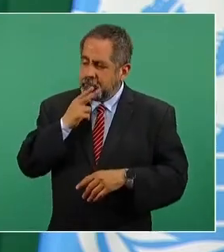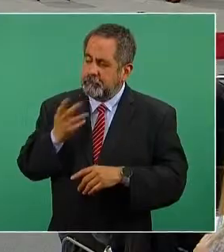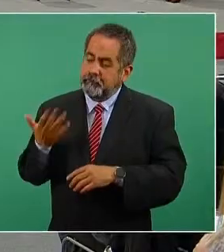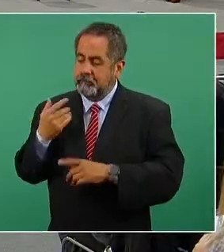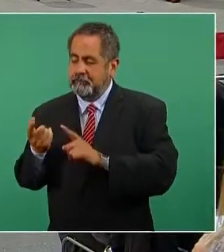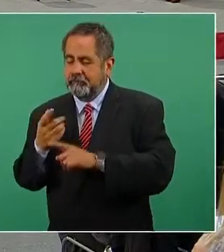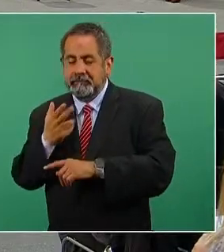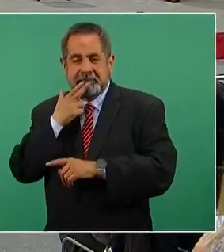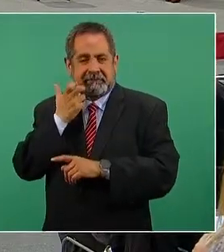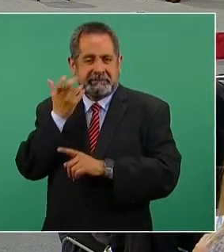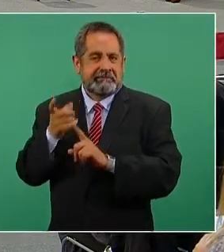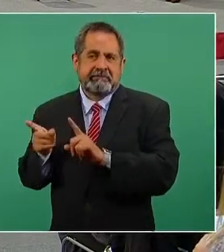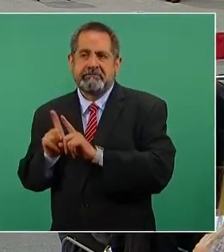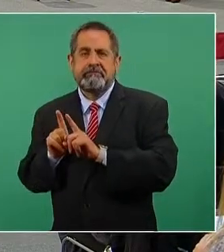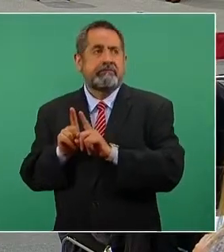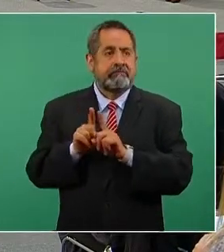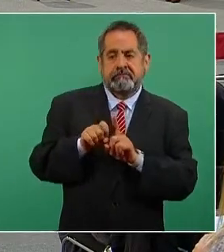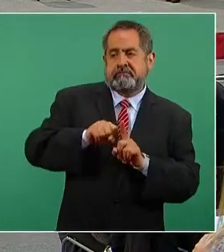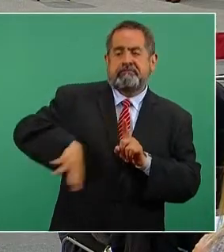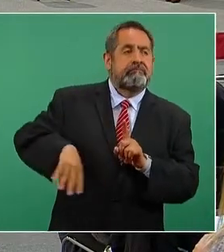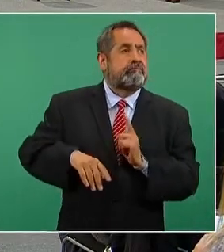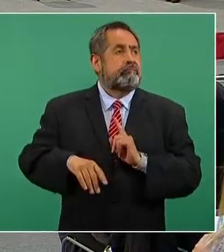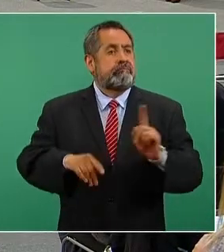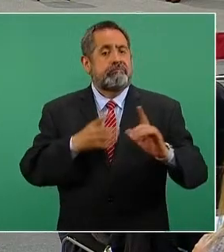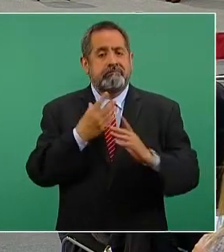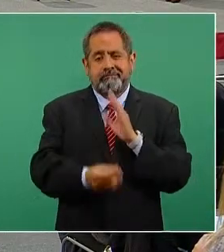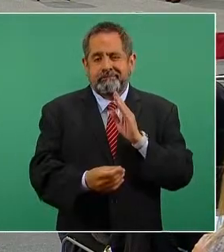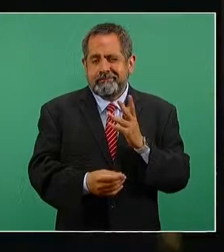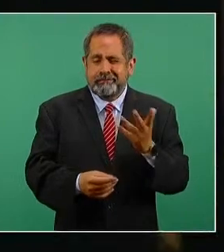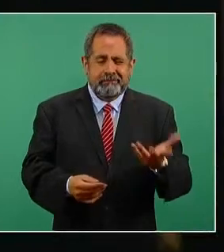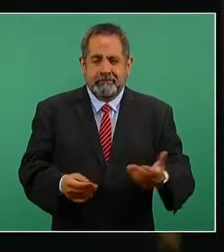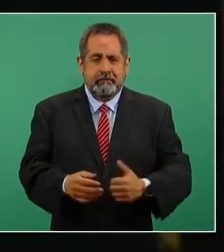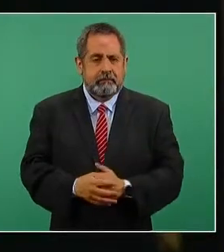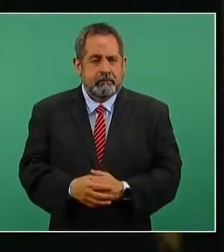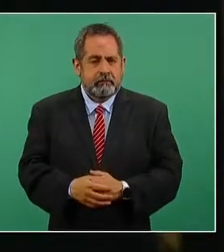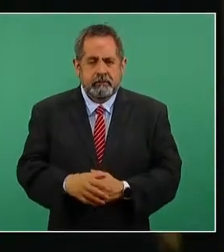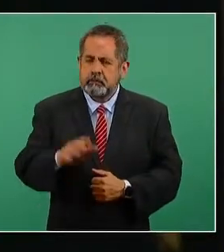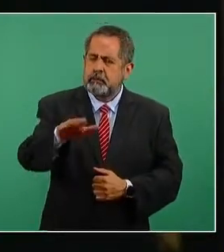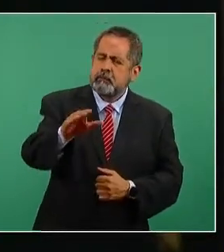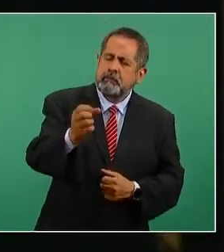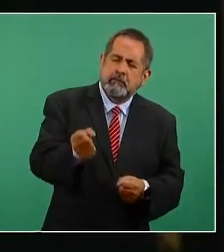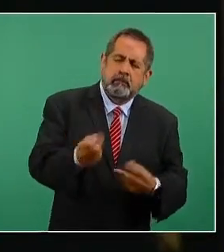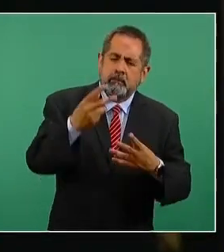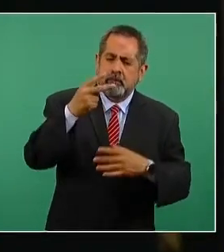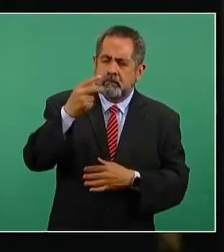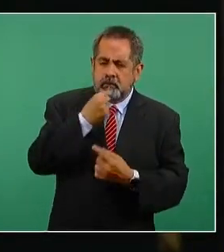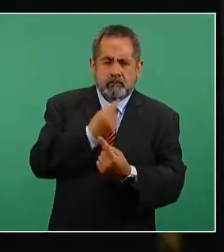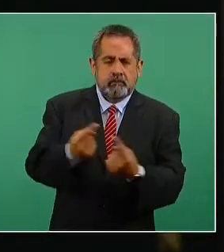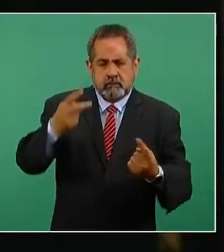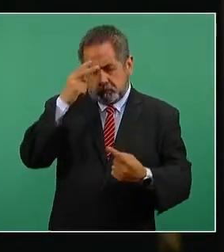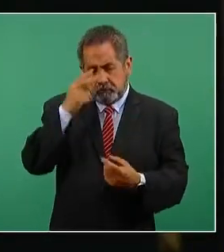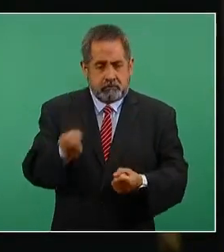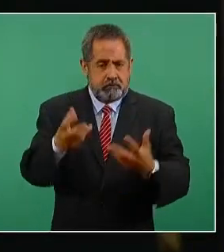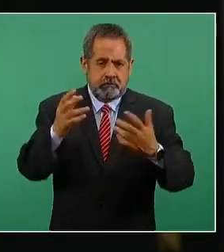abuso. Imagínate lo peligroso que es. En eso estamos ahorita. ¿Cómo cuántos menores hay en México en esta situación?